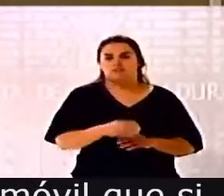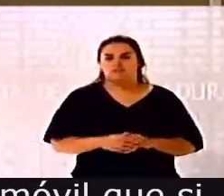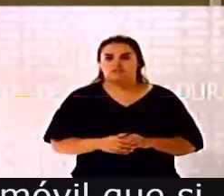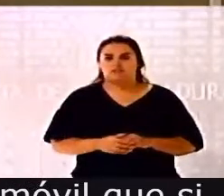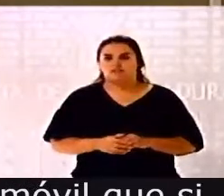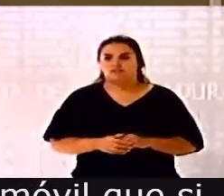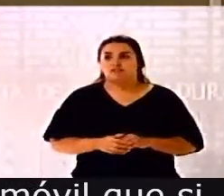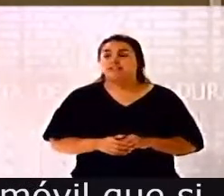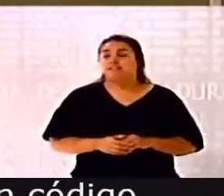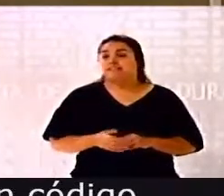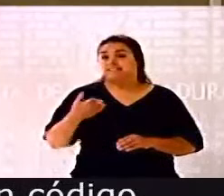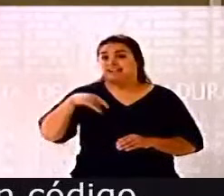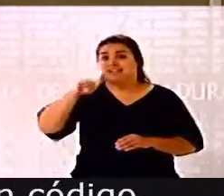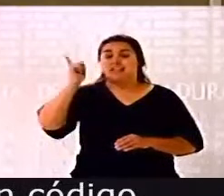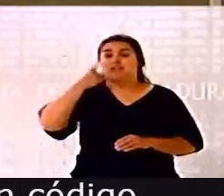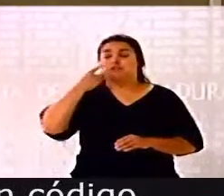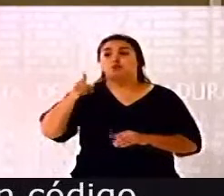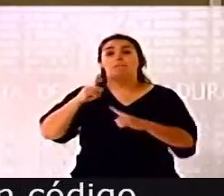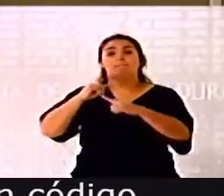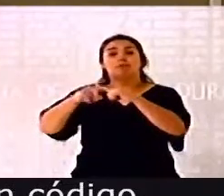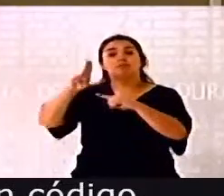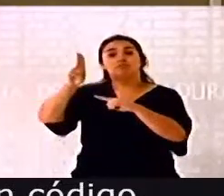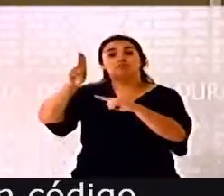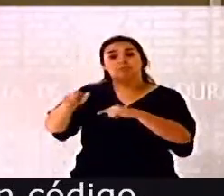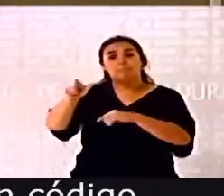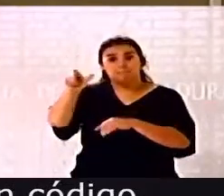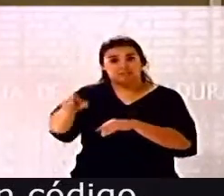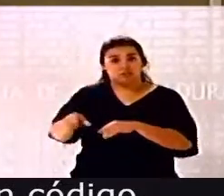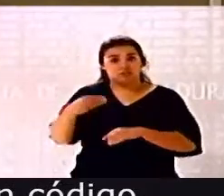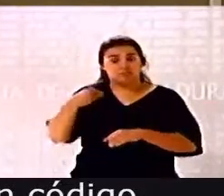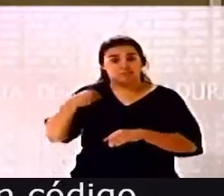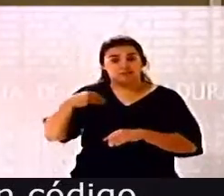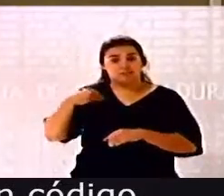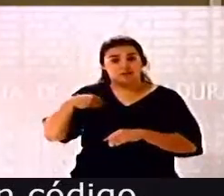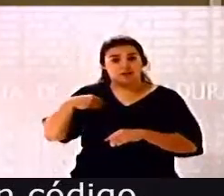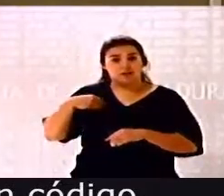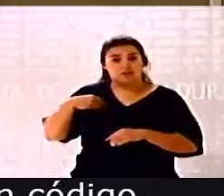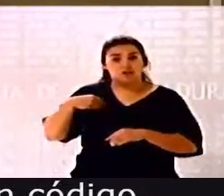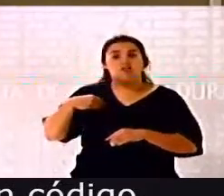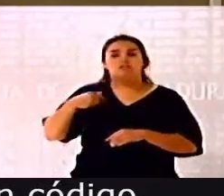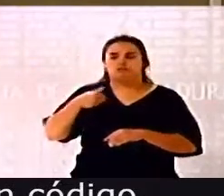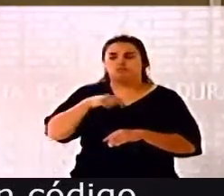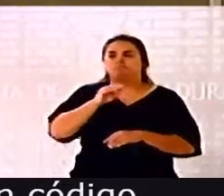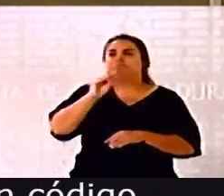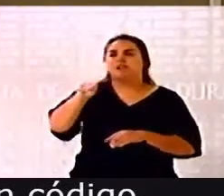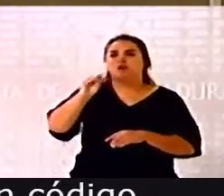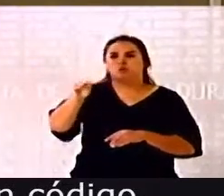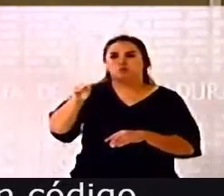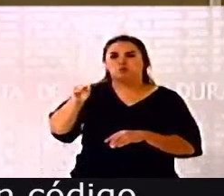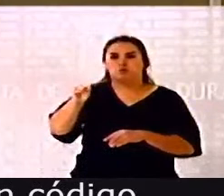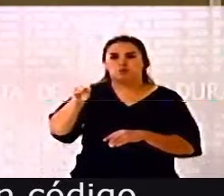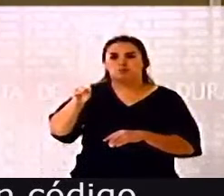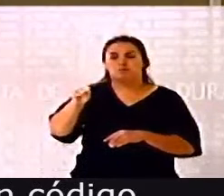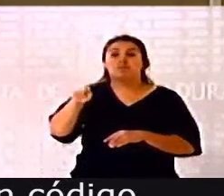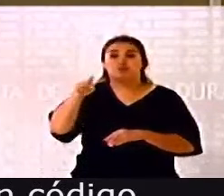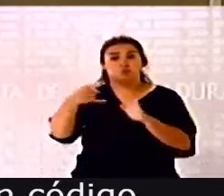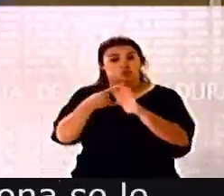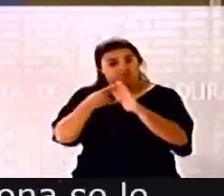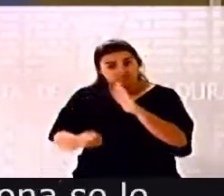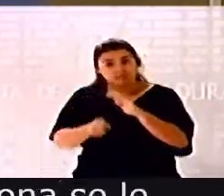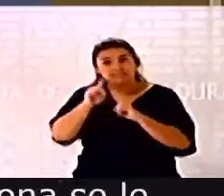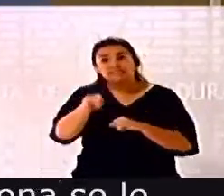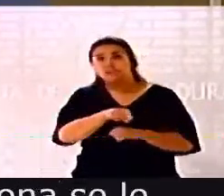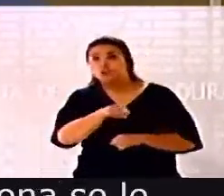Cuando se le dé el diagnóstico de positivo a la persona, se le preguntará si se ha bajado la